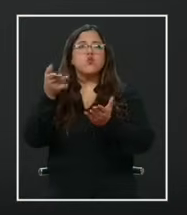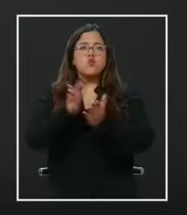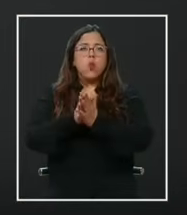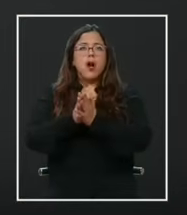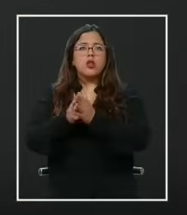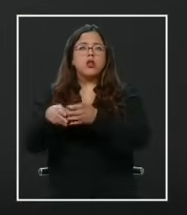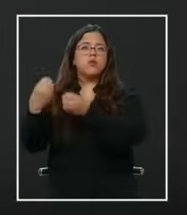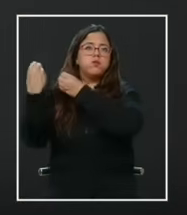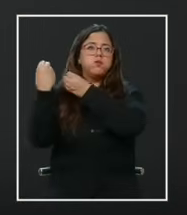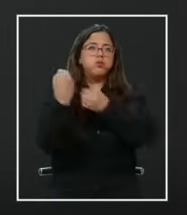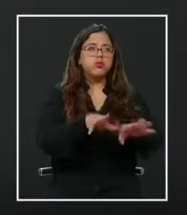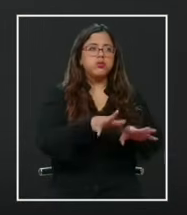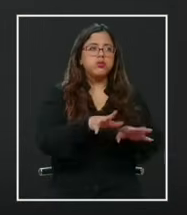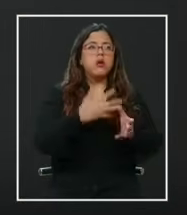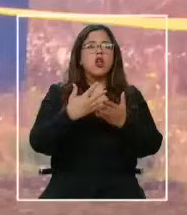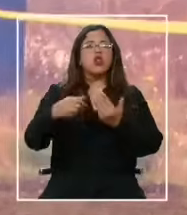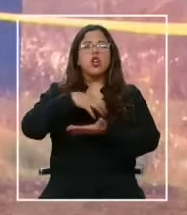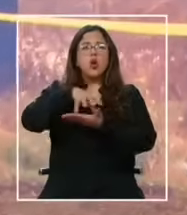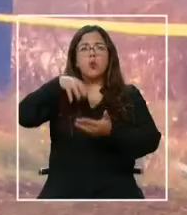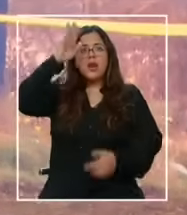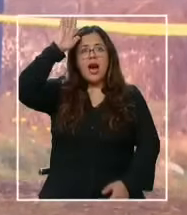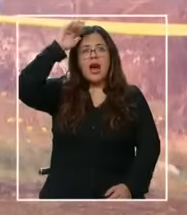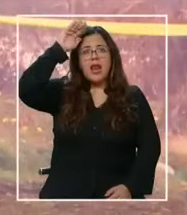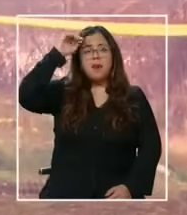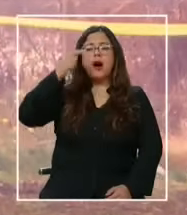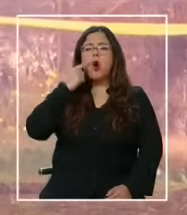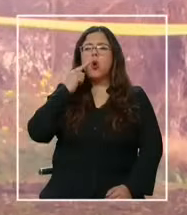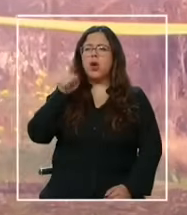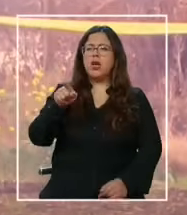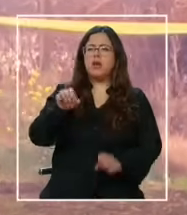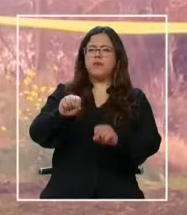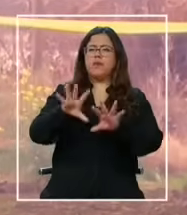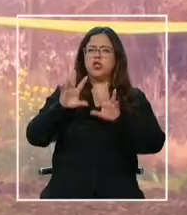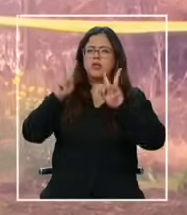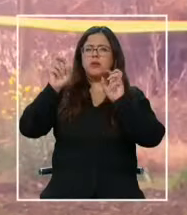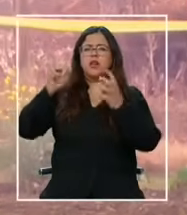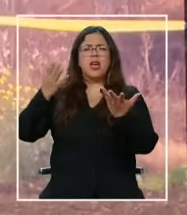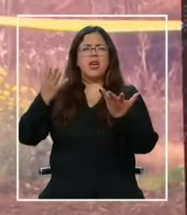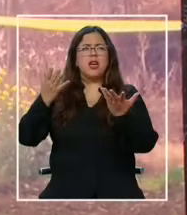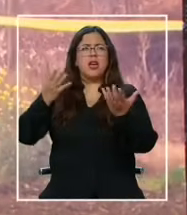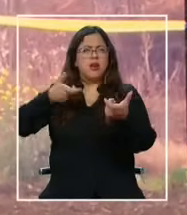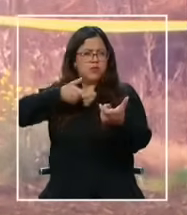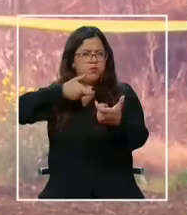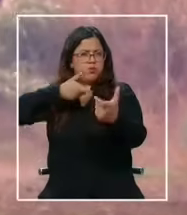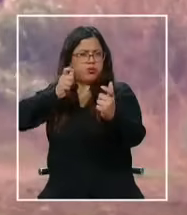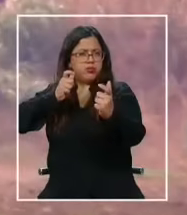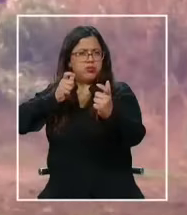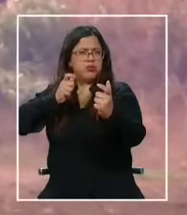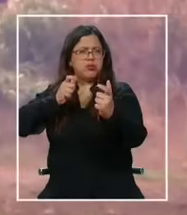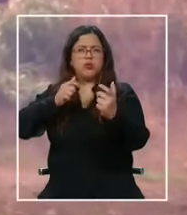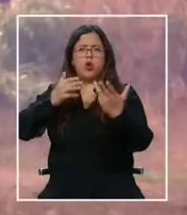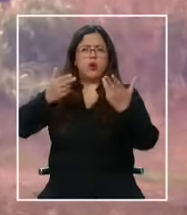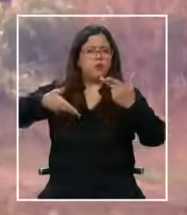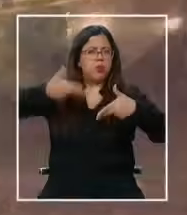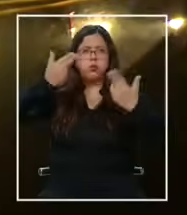claro el móvil todavía es un misterio pero lo que se desprende de la forma de matarlos es que se trató o de una ejecución o